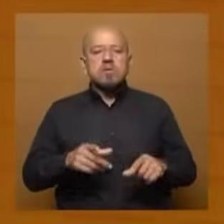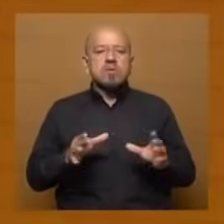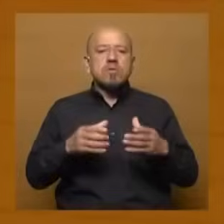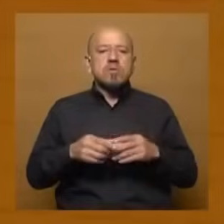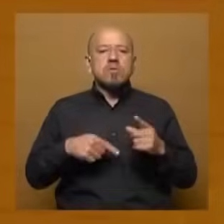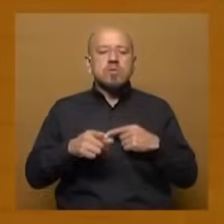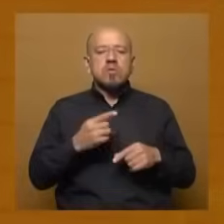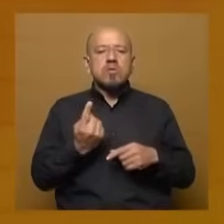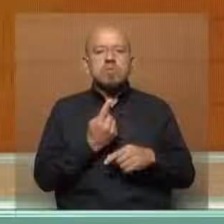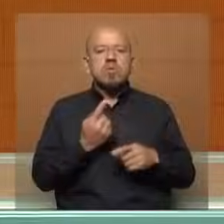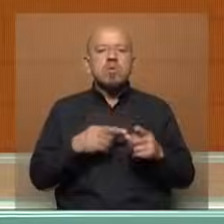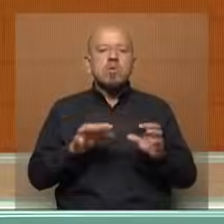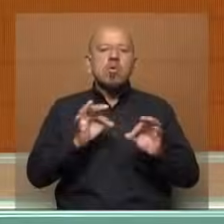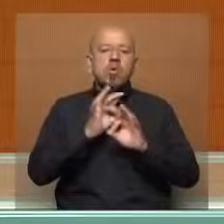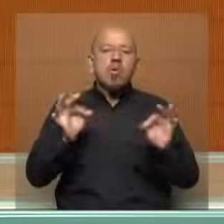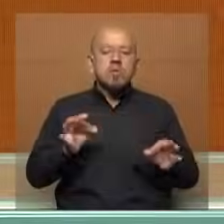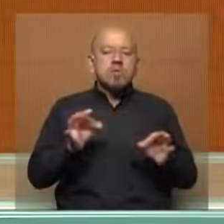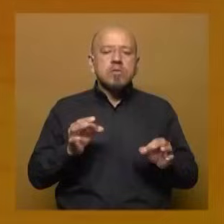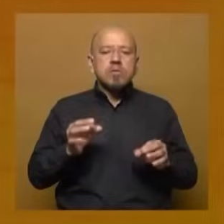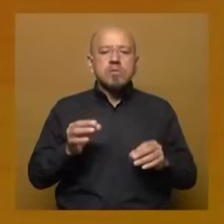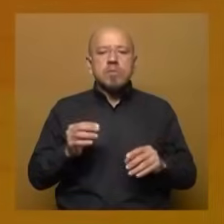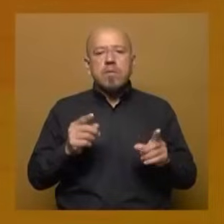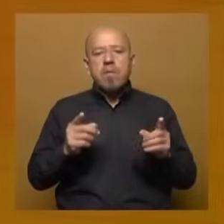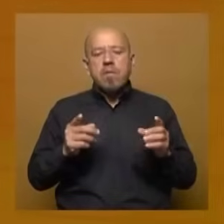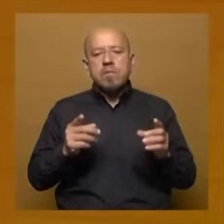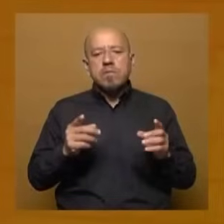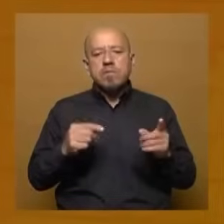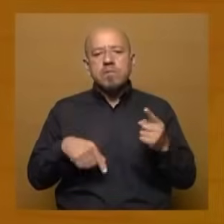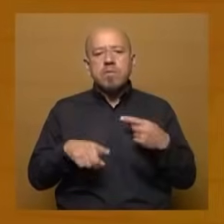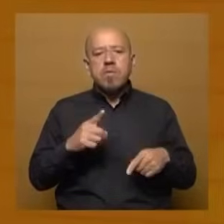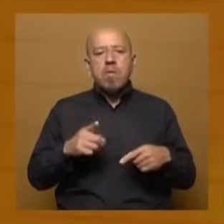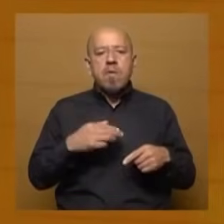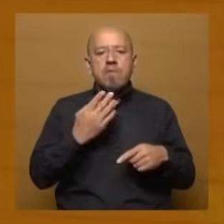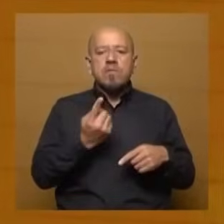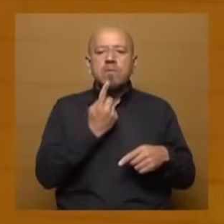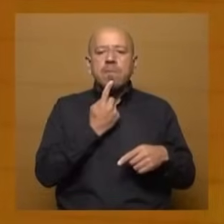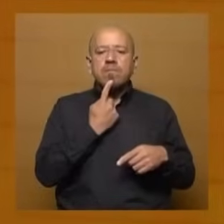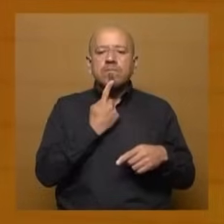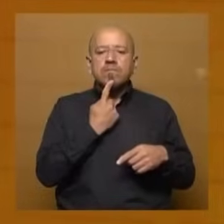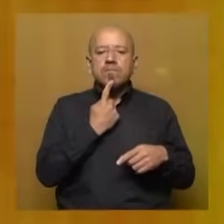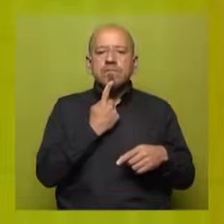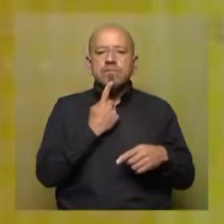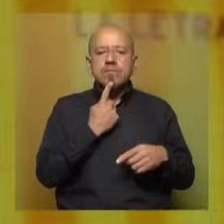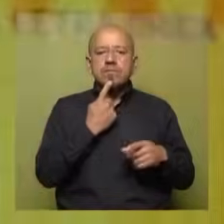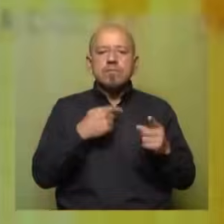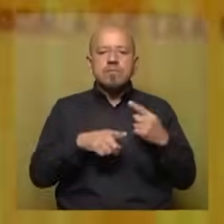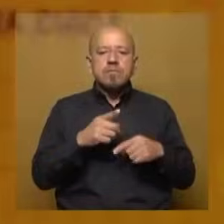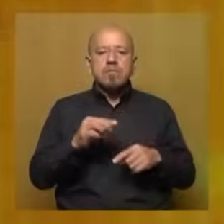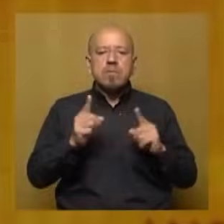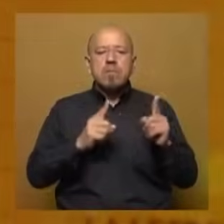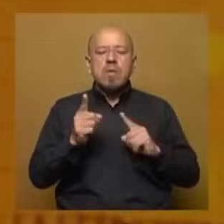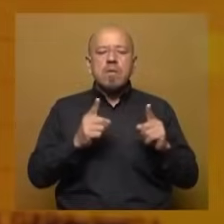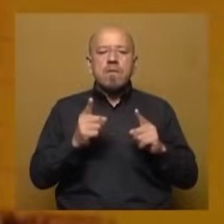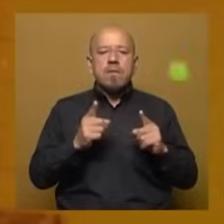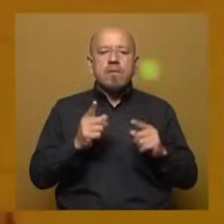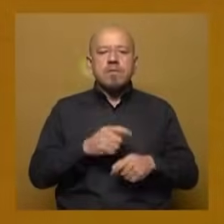colectivos, lo del individualismo, o al menos el desencanto en la política como abanderada de ciertos valores y